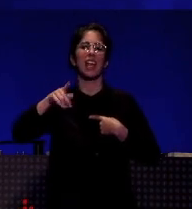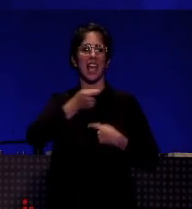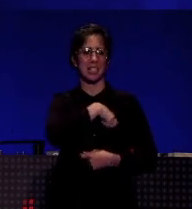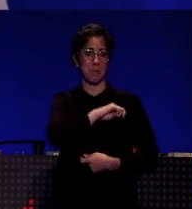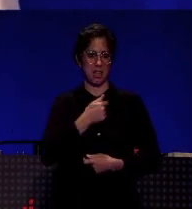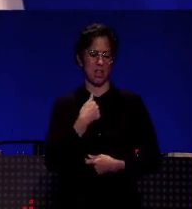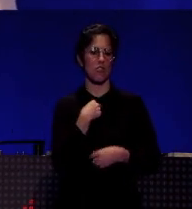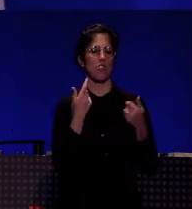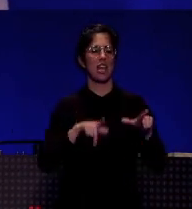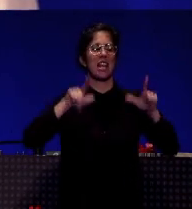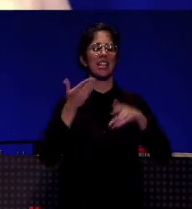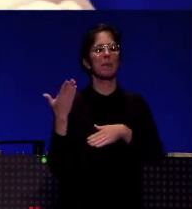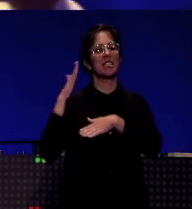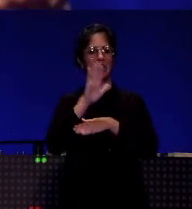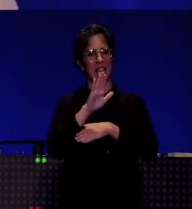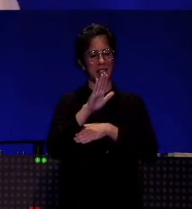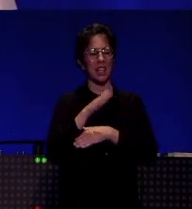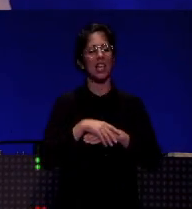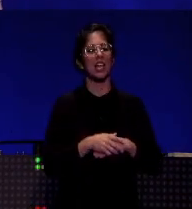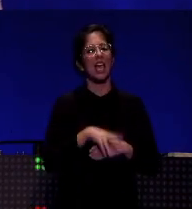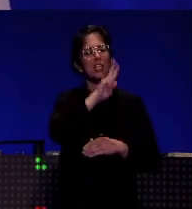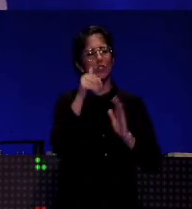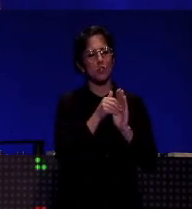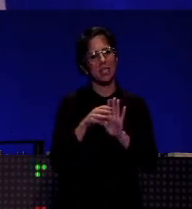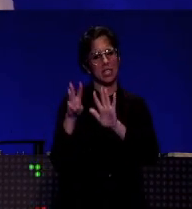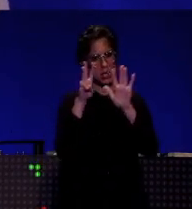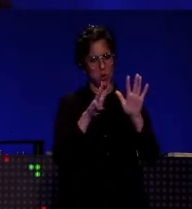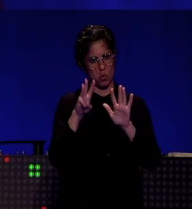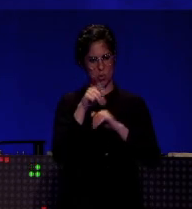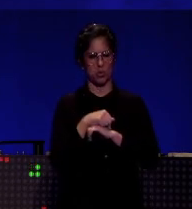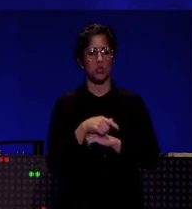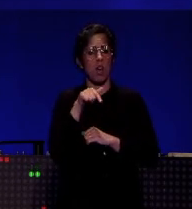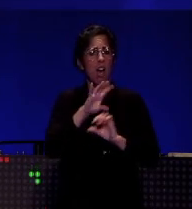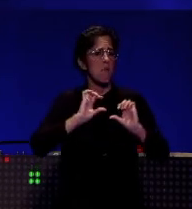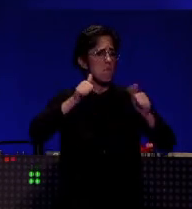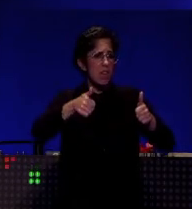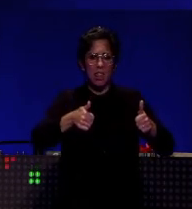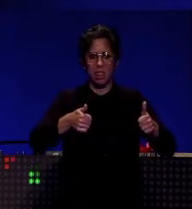2008 en praga y bueno ahí comenzó mi andadura como modelo a nivel nacional e internacional